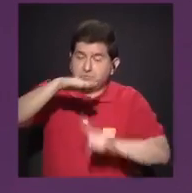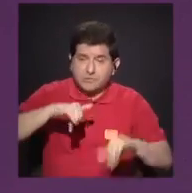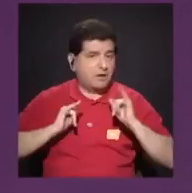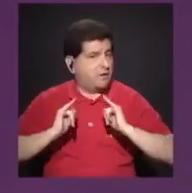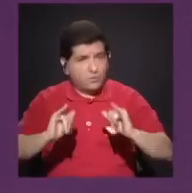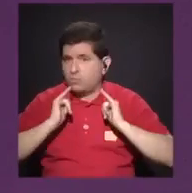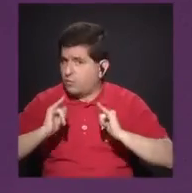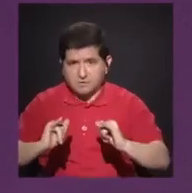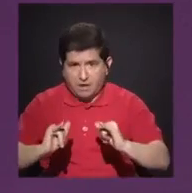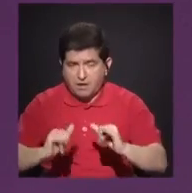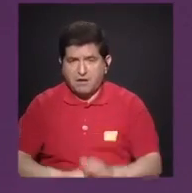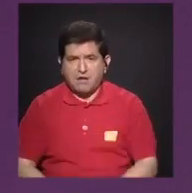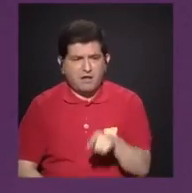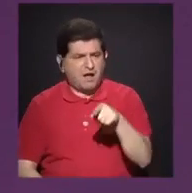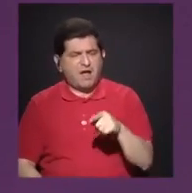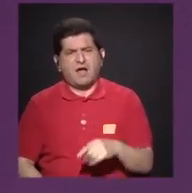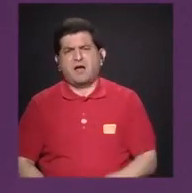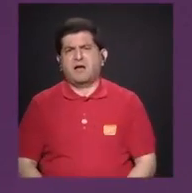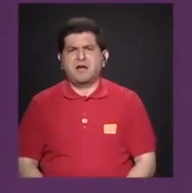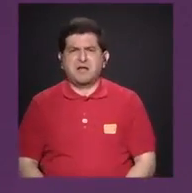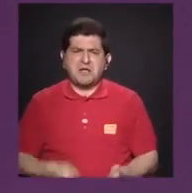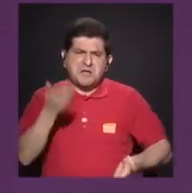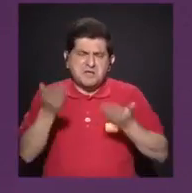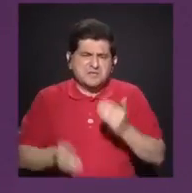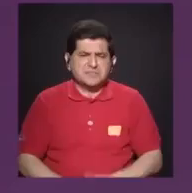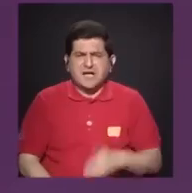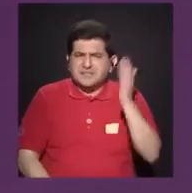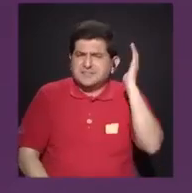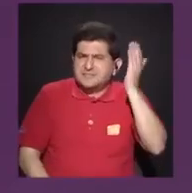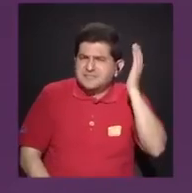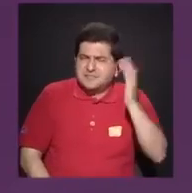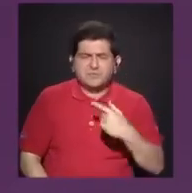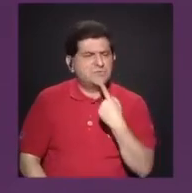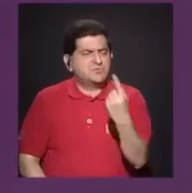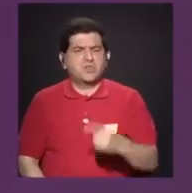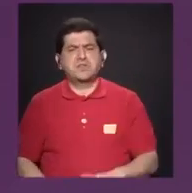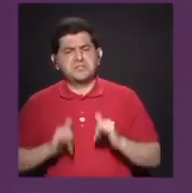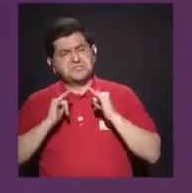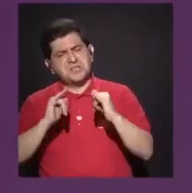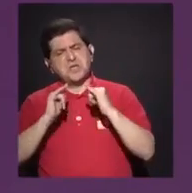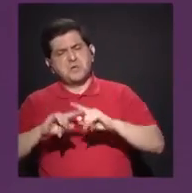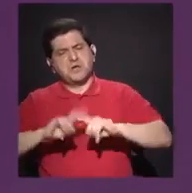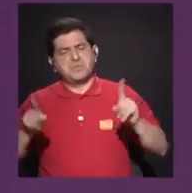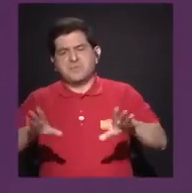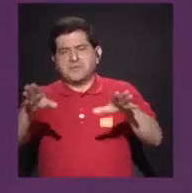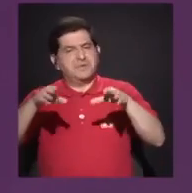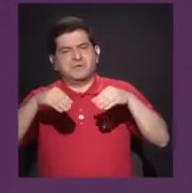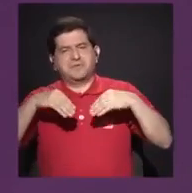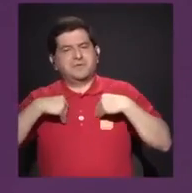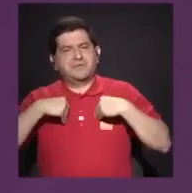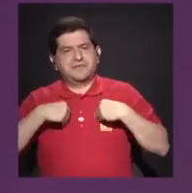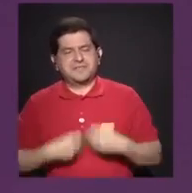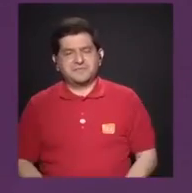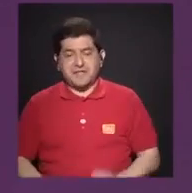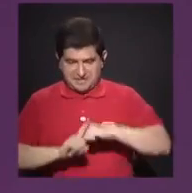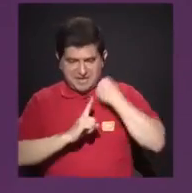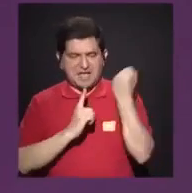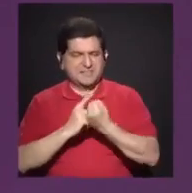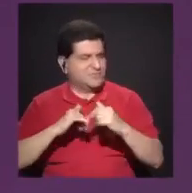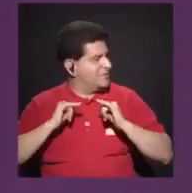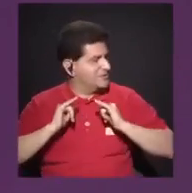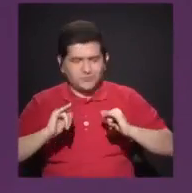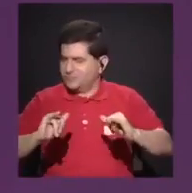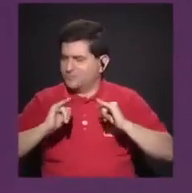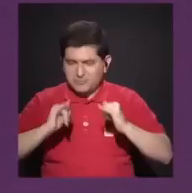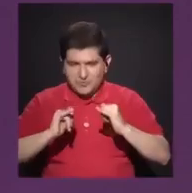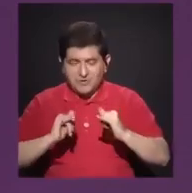desigualdad. Son discursos, por ejemplo, que una ve que abogan por un igualitarismo, pero sin reconocer que existe una desigualdad. Y al